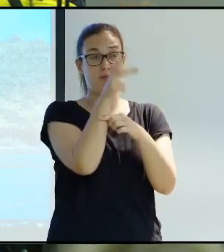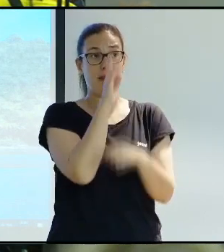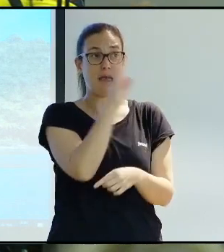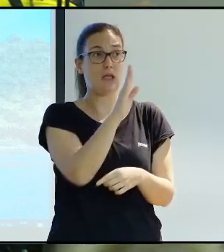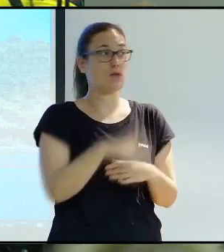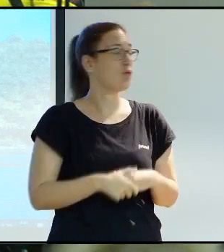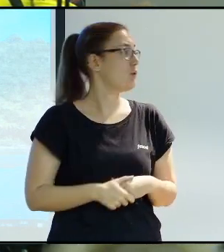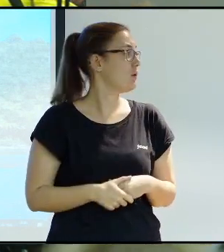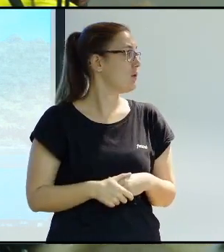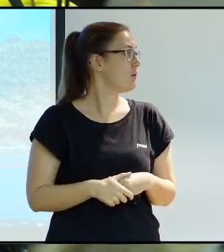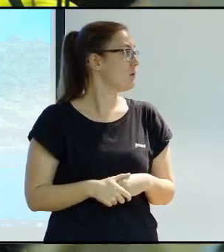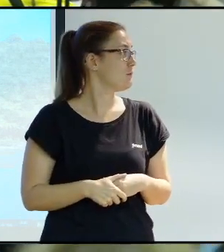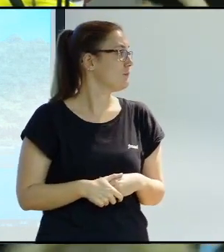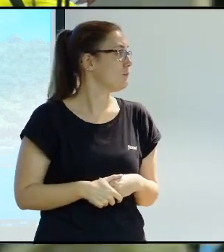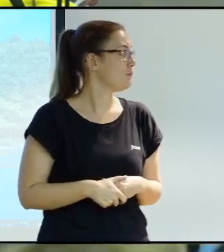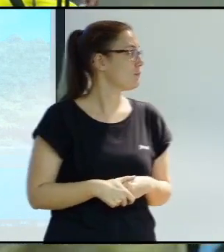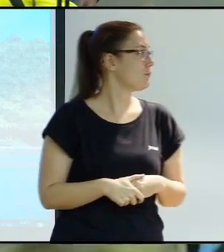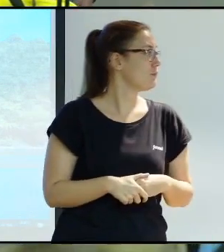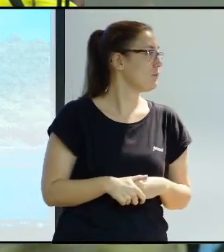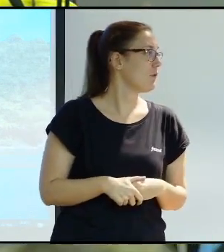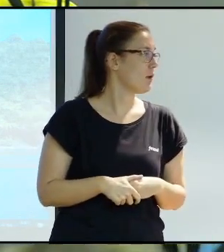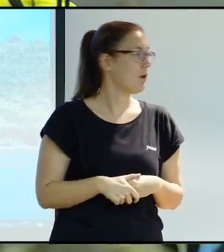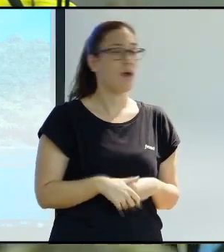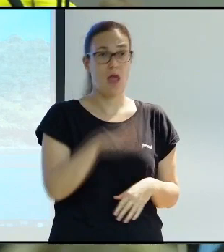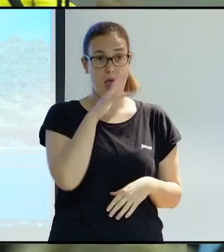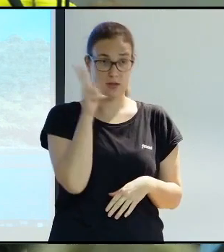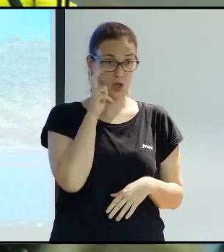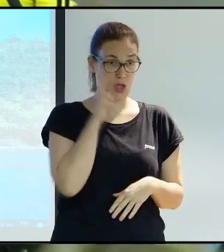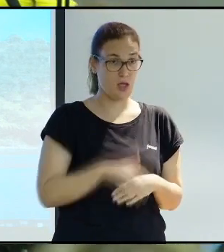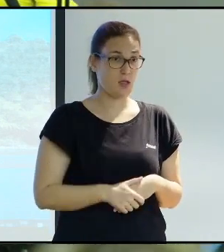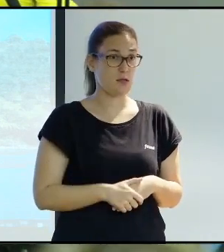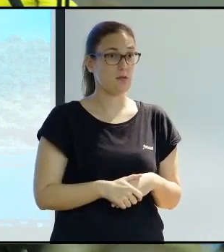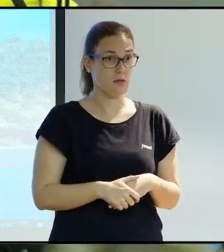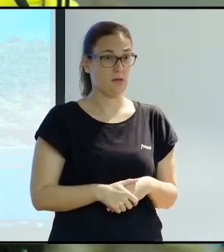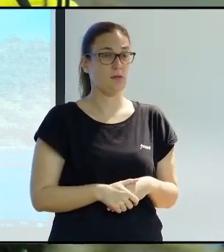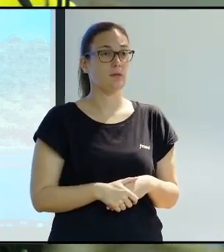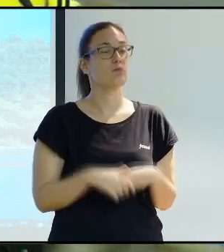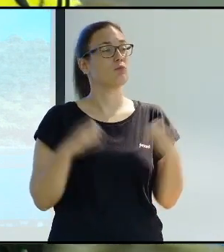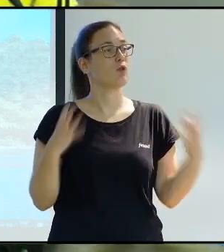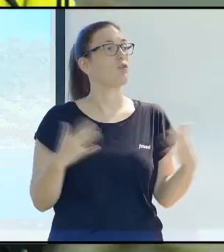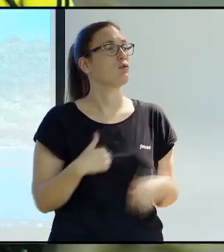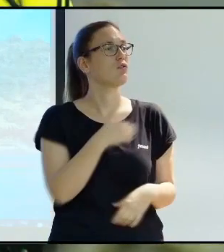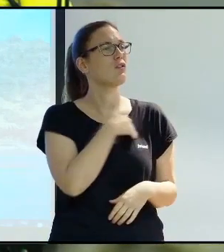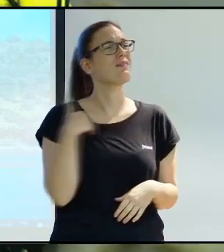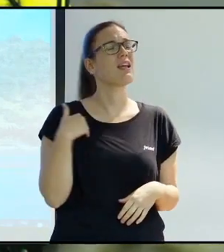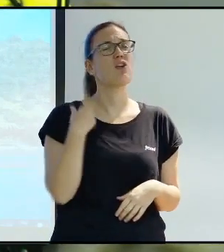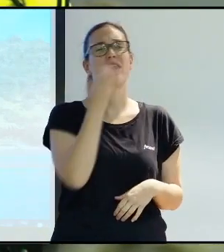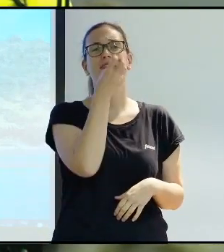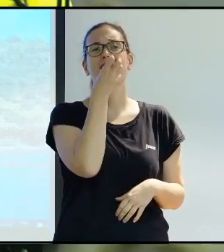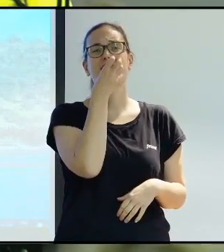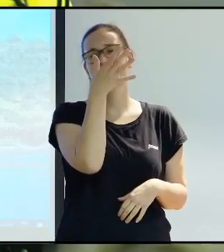¿Sí? Joder, esto es peor casi. Ahora, ¿se oye? Bueno, quiero